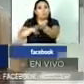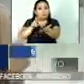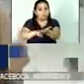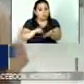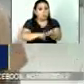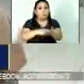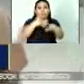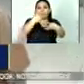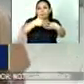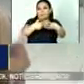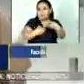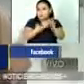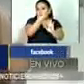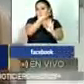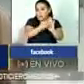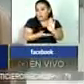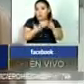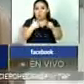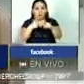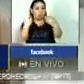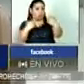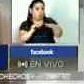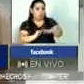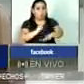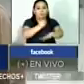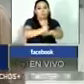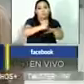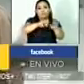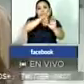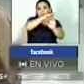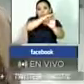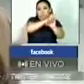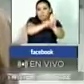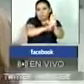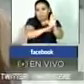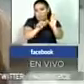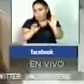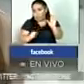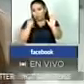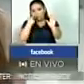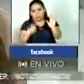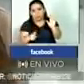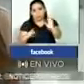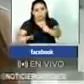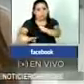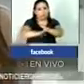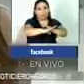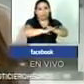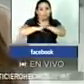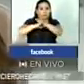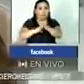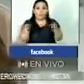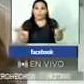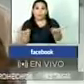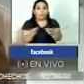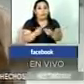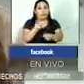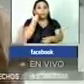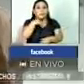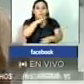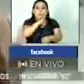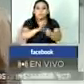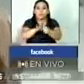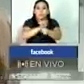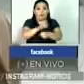estos renglones pero estas son las medidas que ya se están tomando para poder seguir conteniendo todas estas cifras de la pandemia del COVID